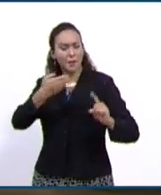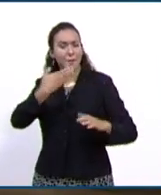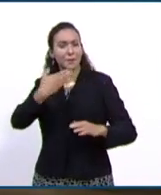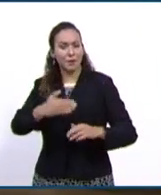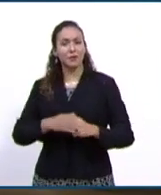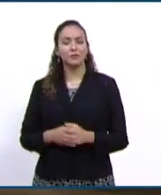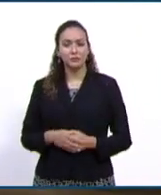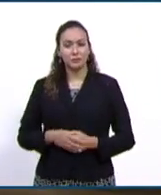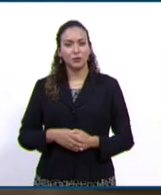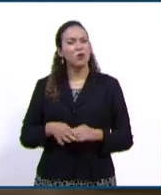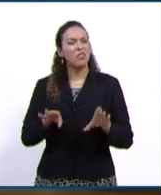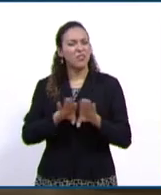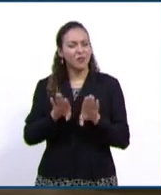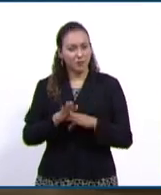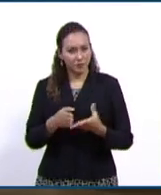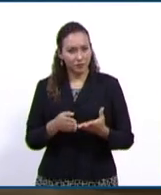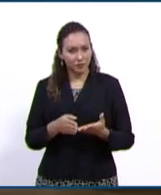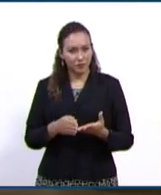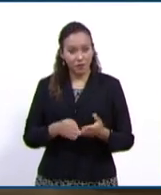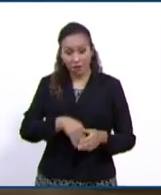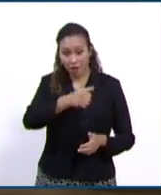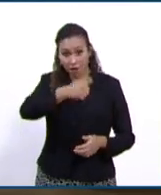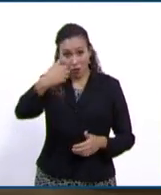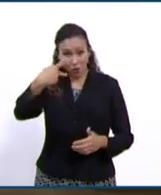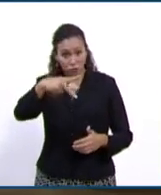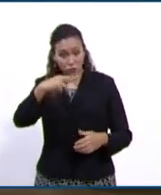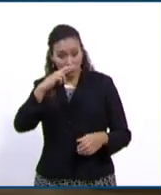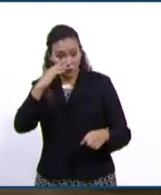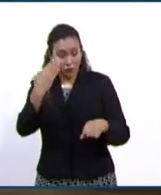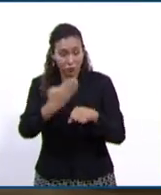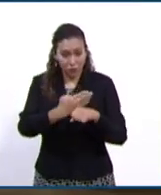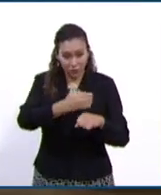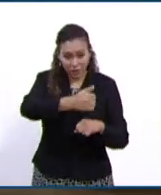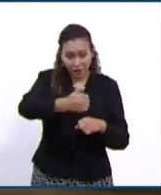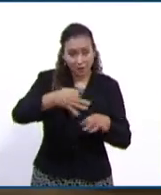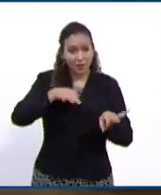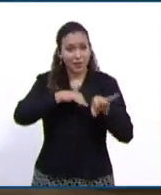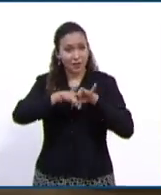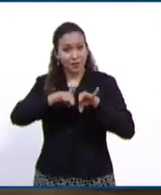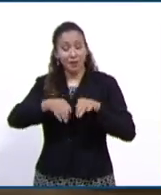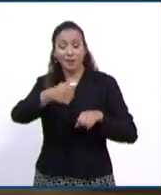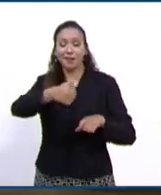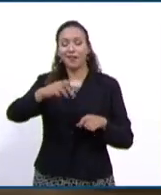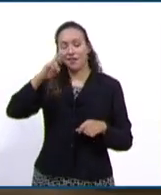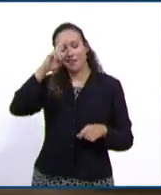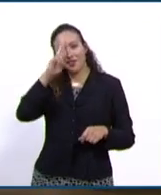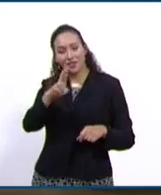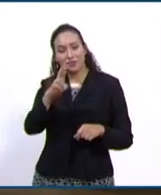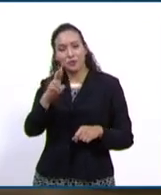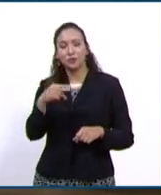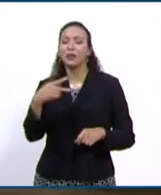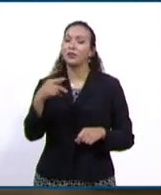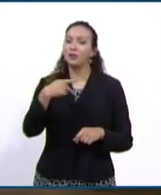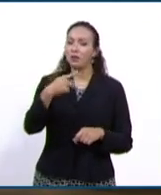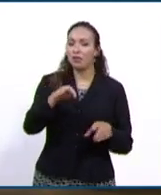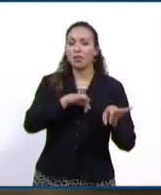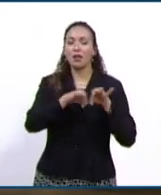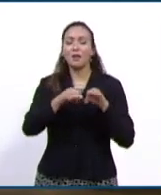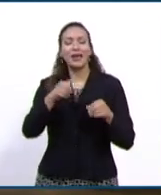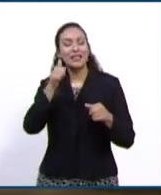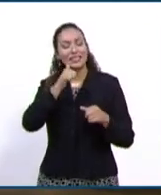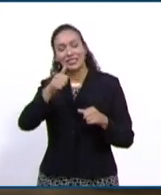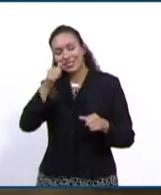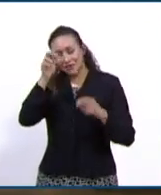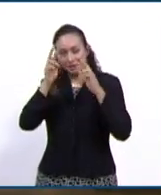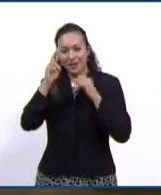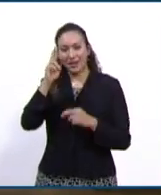lógicamente desde nuestras competencias y respetando la autonomía de cada uno de los poderes,